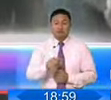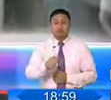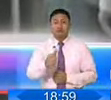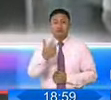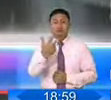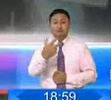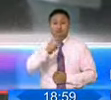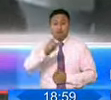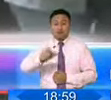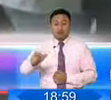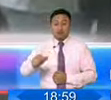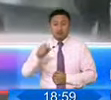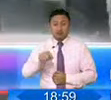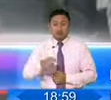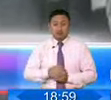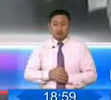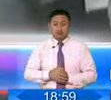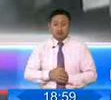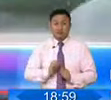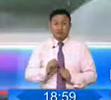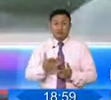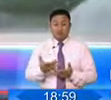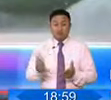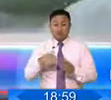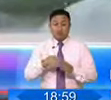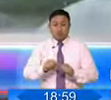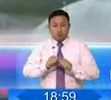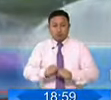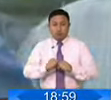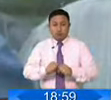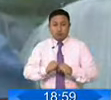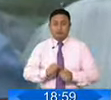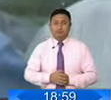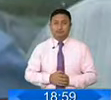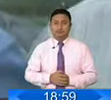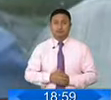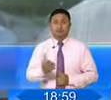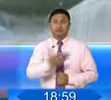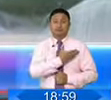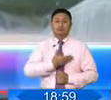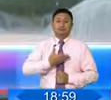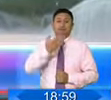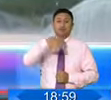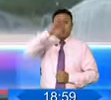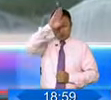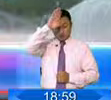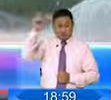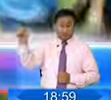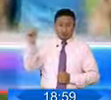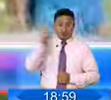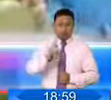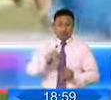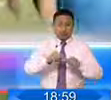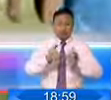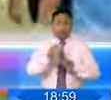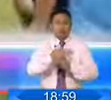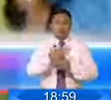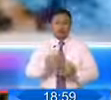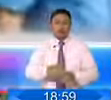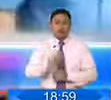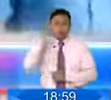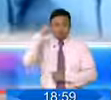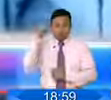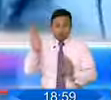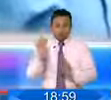3 lesionadas que están en fase de reanimación. Al lugar del accidente llegó el presidente cubano Miguel Díaz-Canel, junto a varios funcionarios del